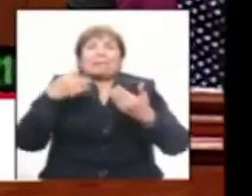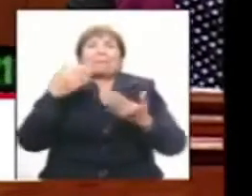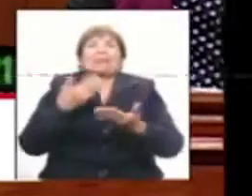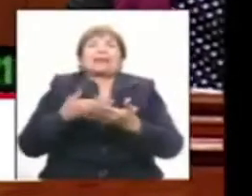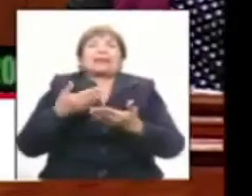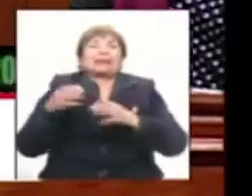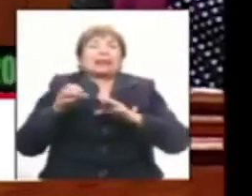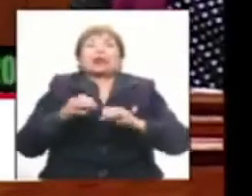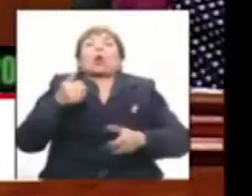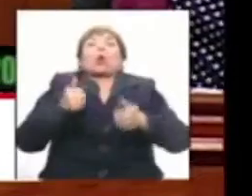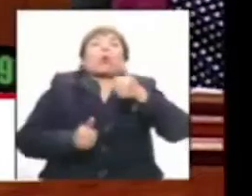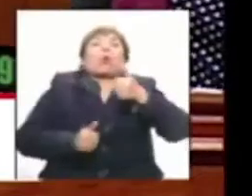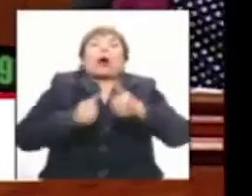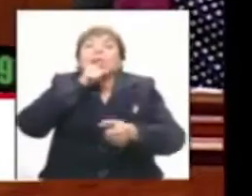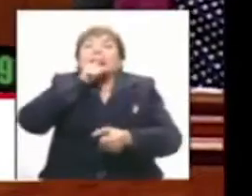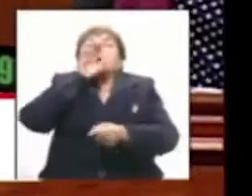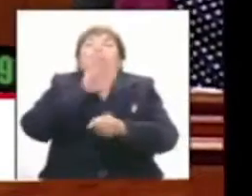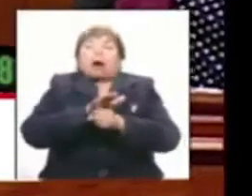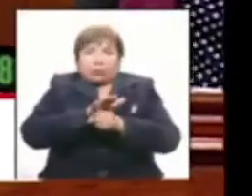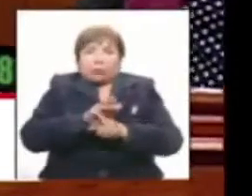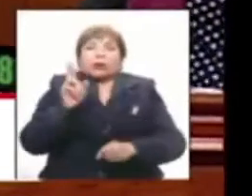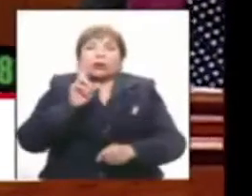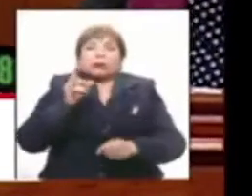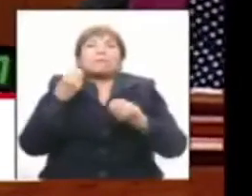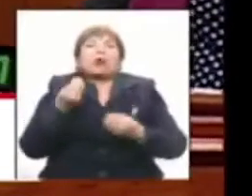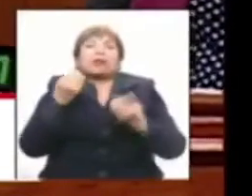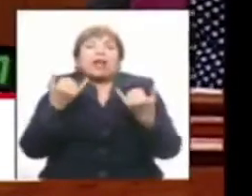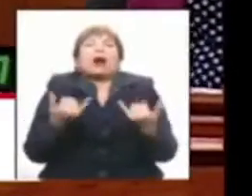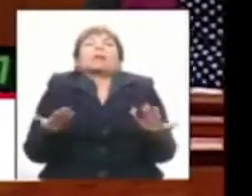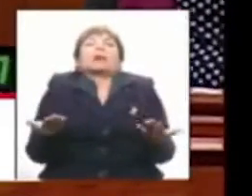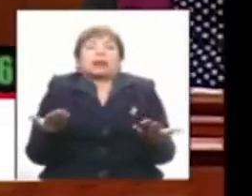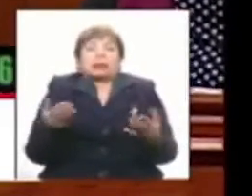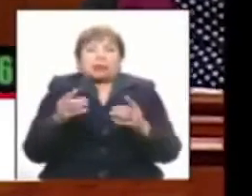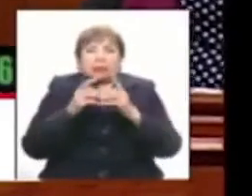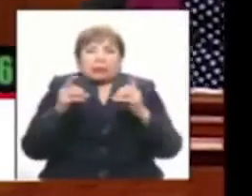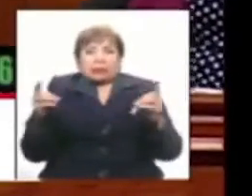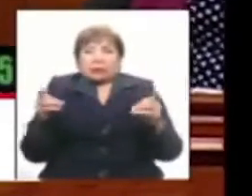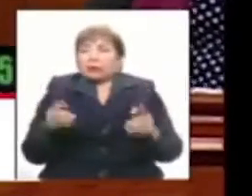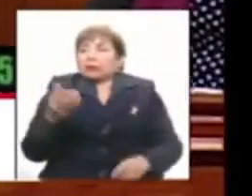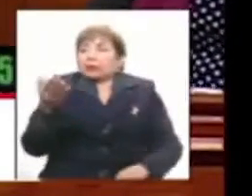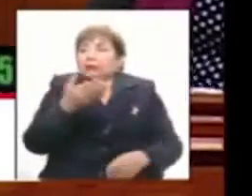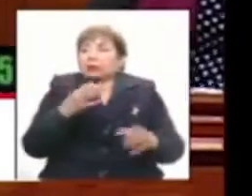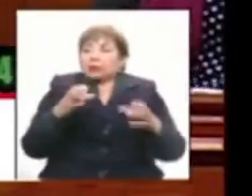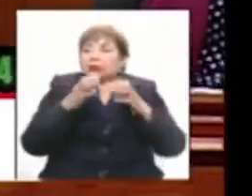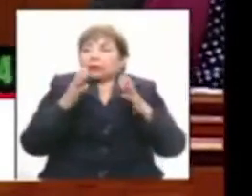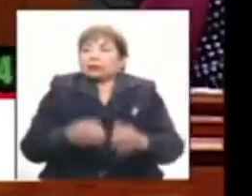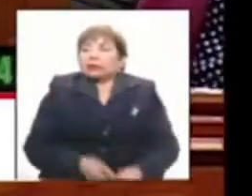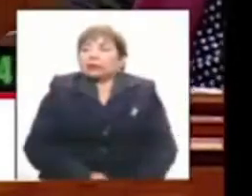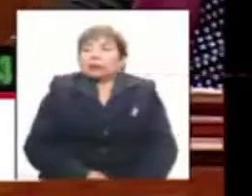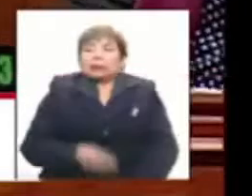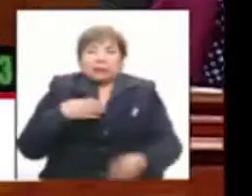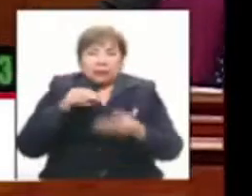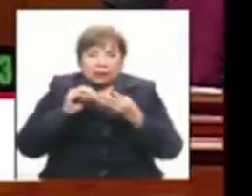precedentes respecto a los cuales ha cumplido con esas resoluciones. ¿Por qué ahora tendríamos que apartarnos? Señores congresistas,